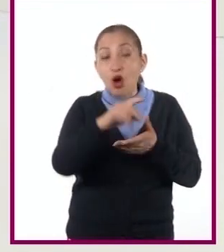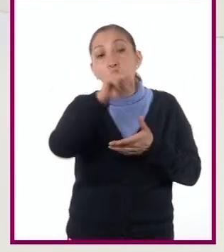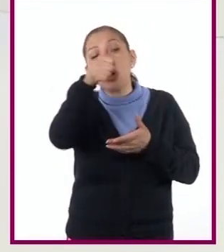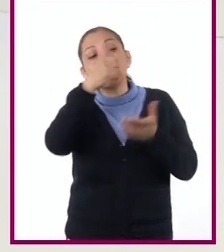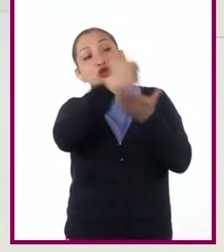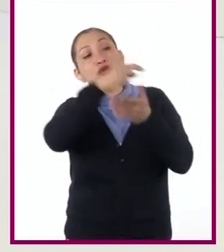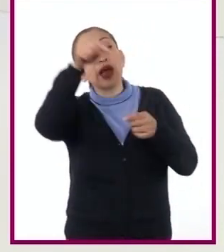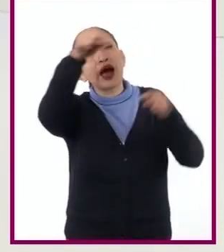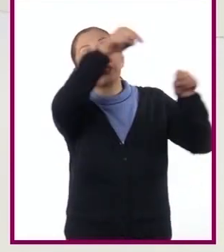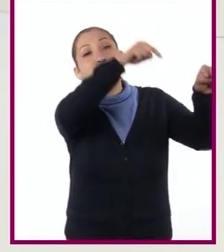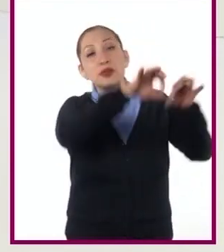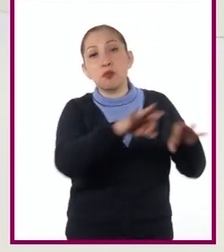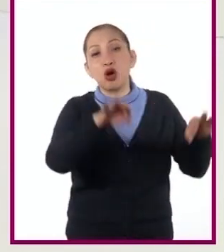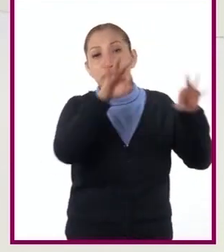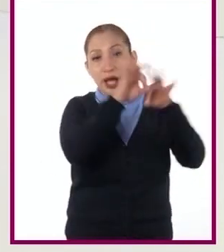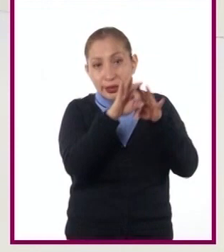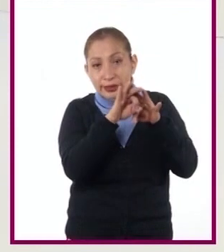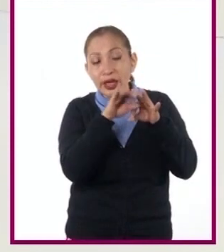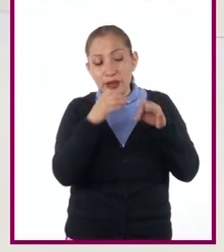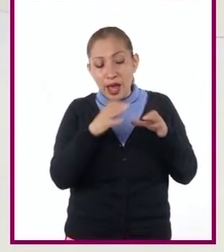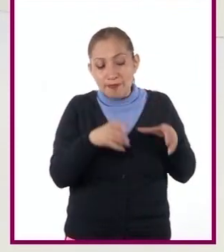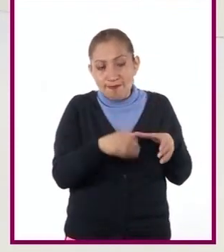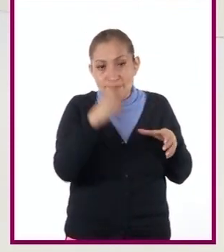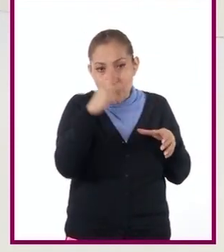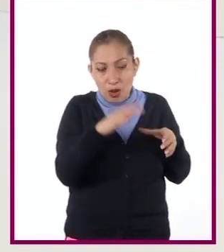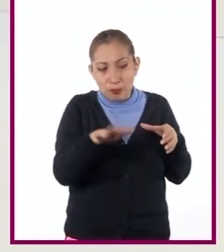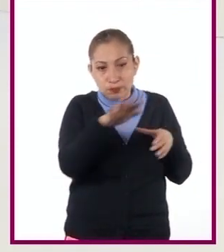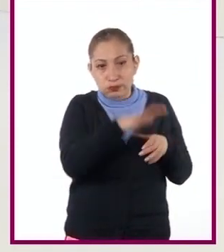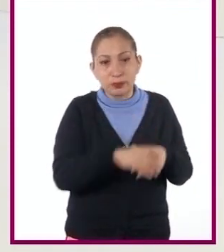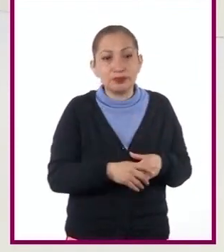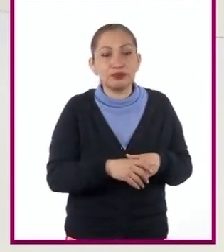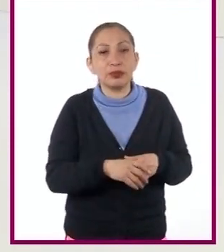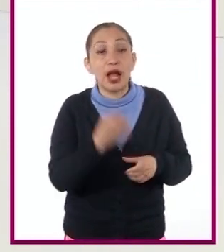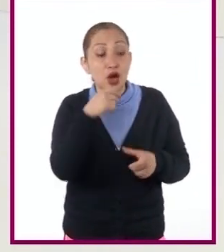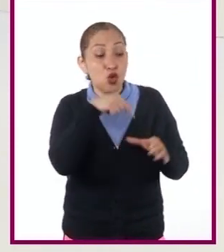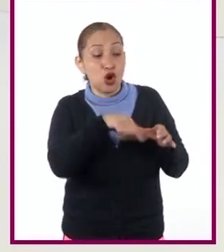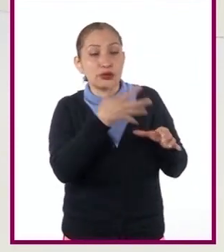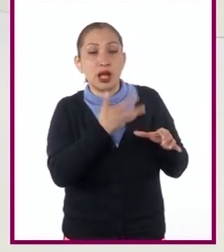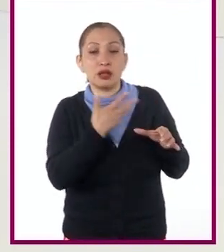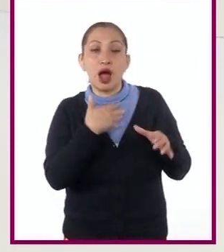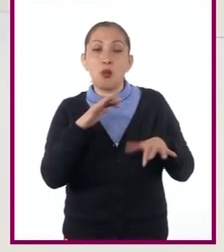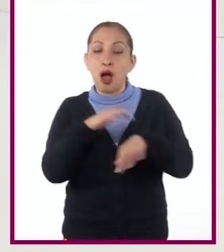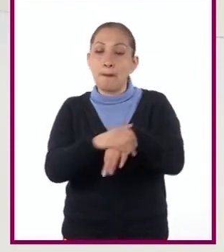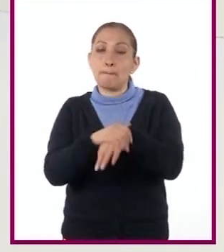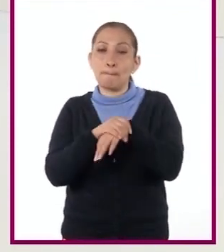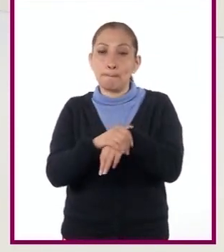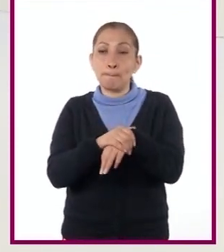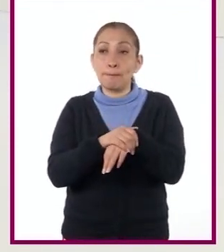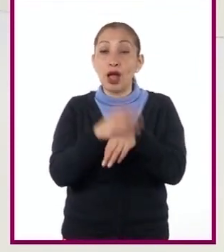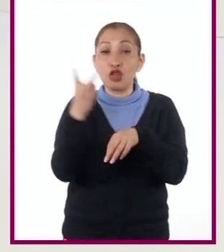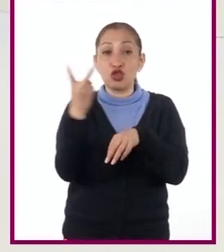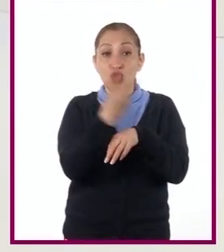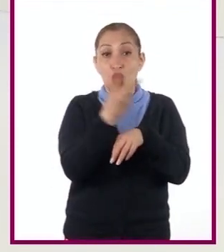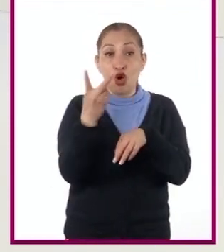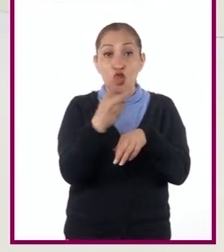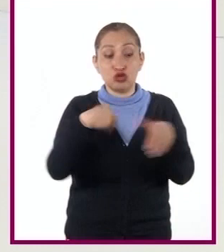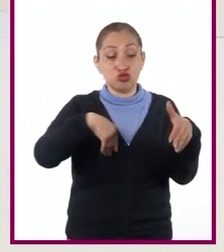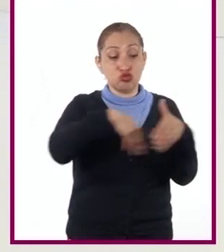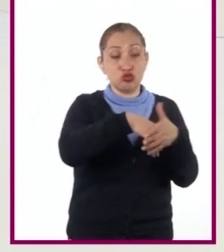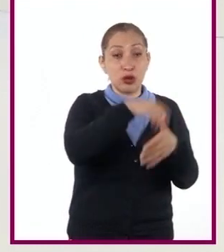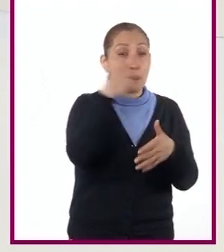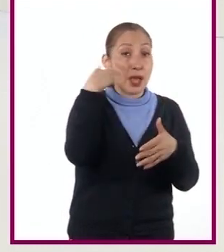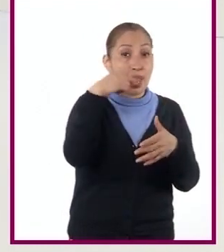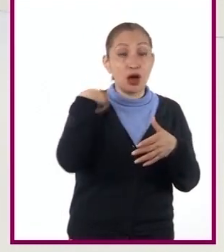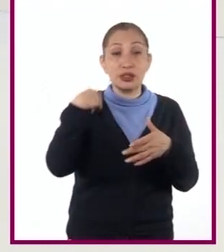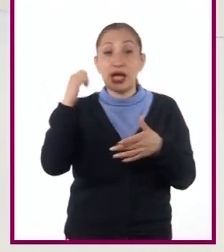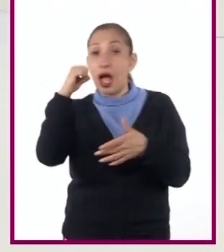otras ciudades importantes del actual territorio nacional. Algunos tenían influencia en los dos principales puertos,